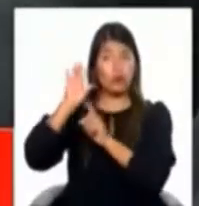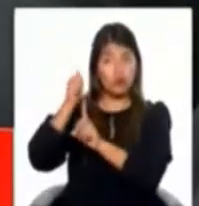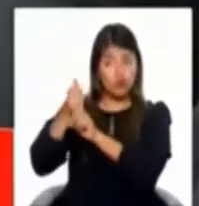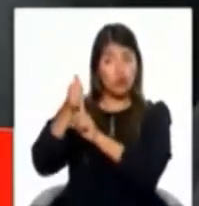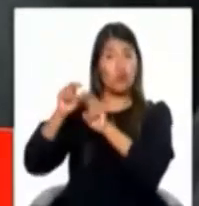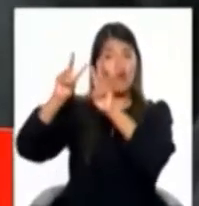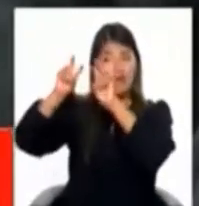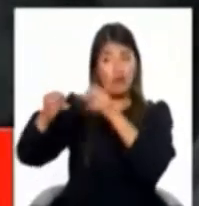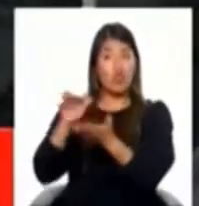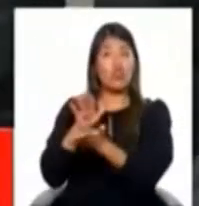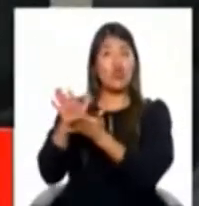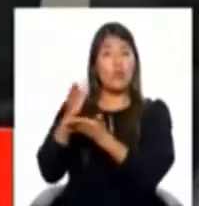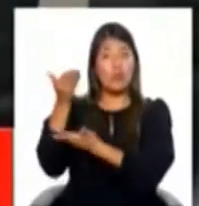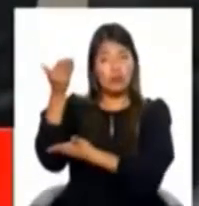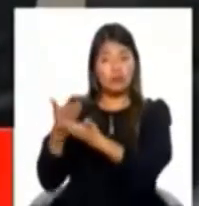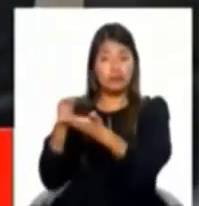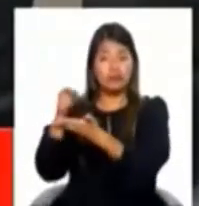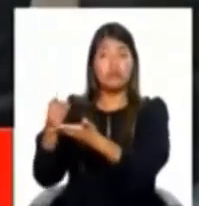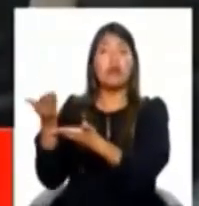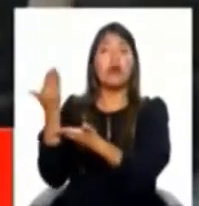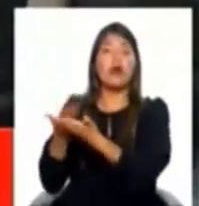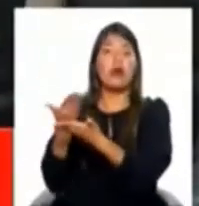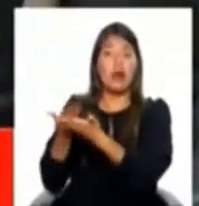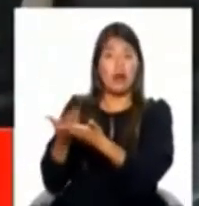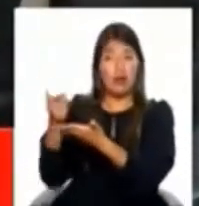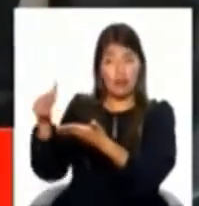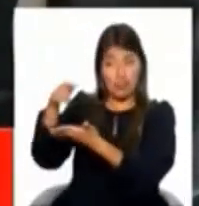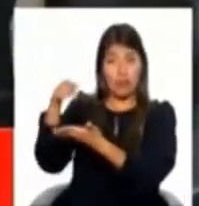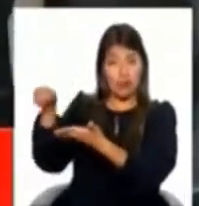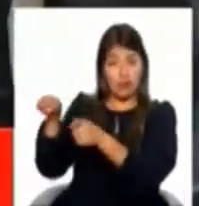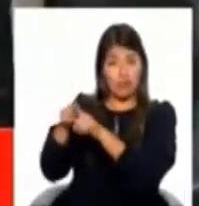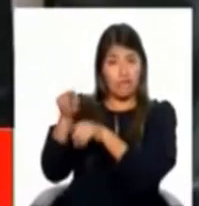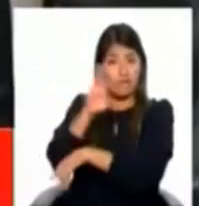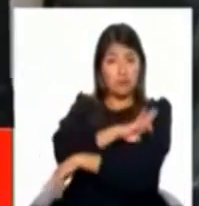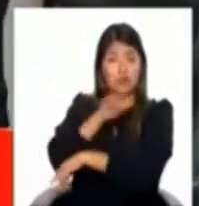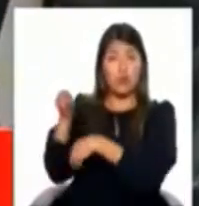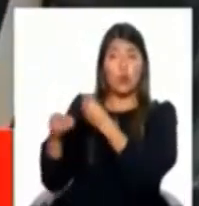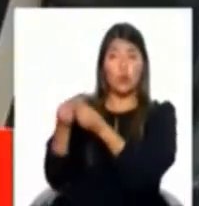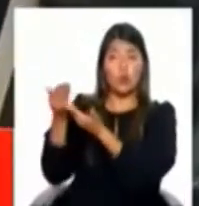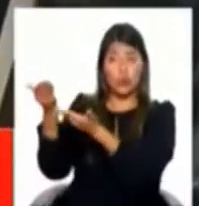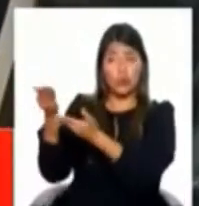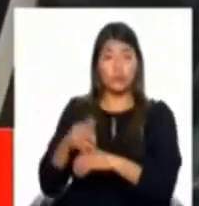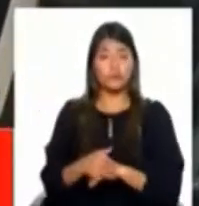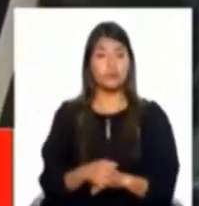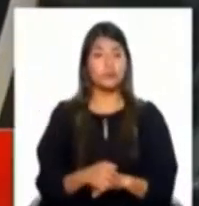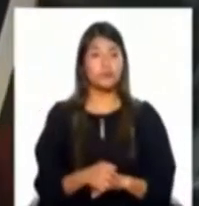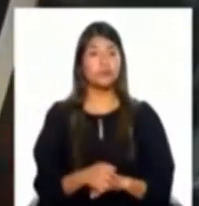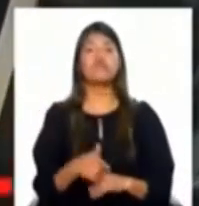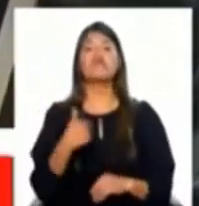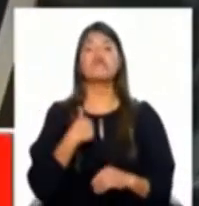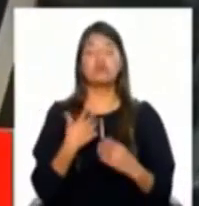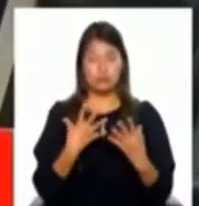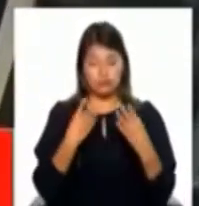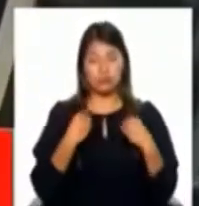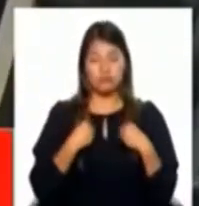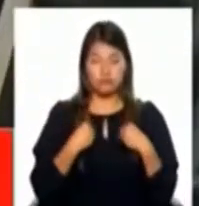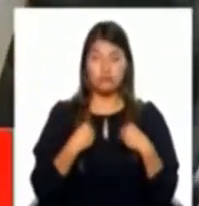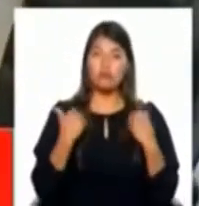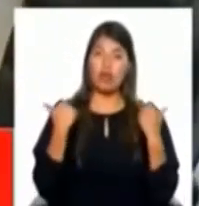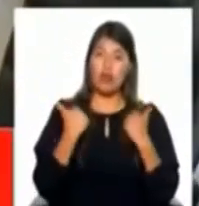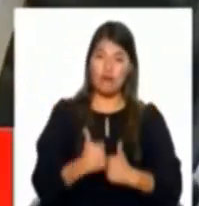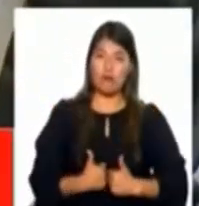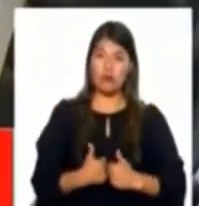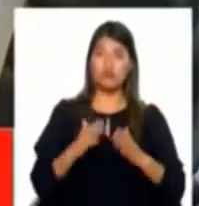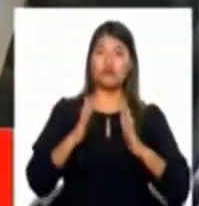investigación preparatoria en la fiscalía. El excongresista del APRA respondió: yo he asumido esta defensa de manera